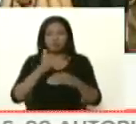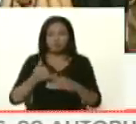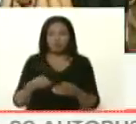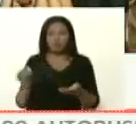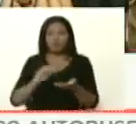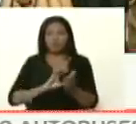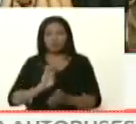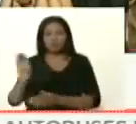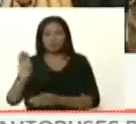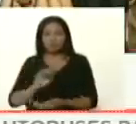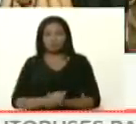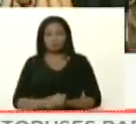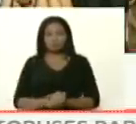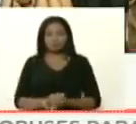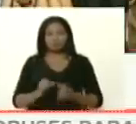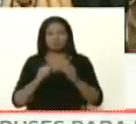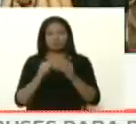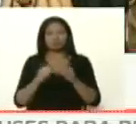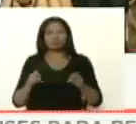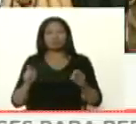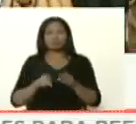Patria, mantenerse intacto.